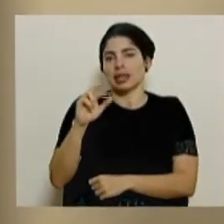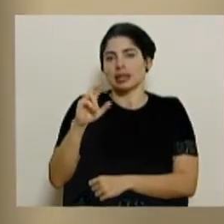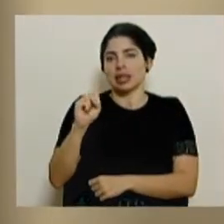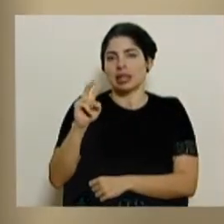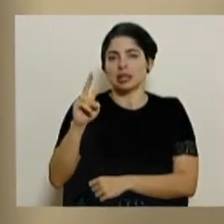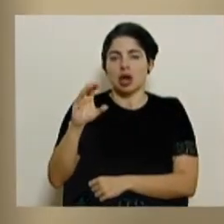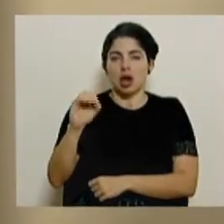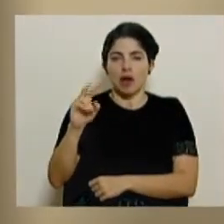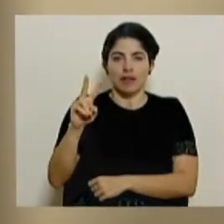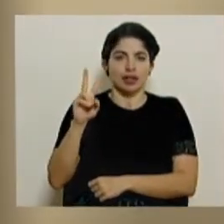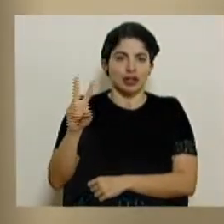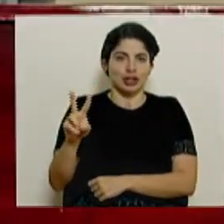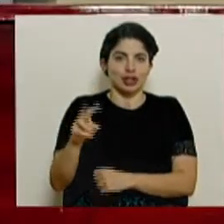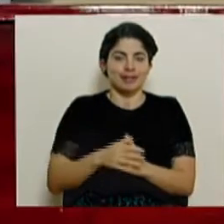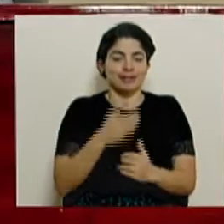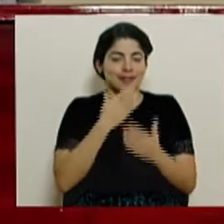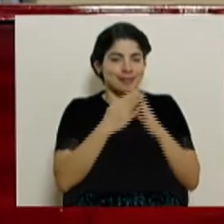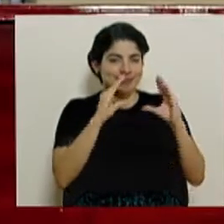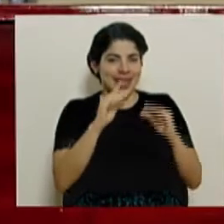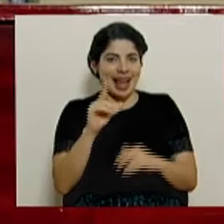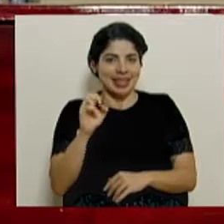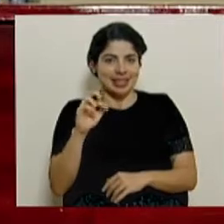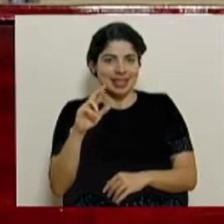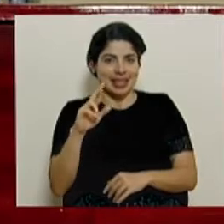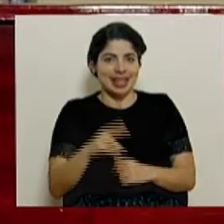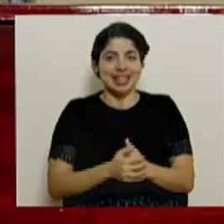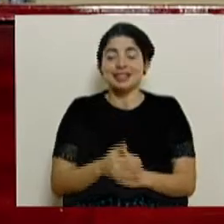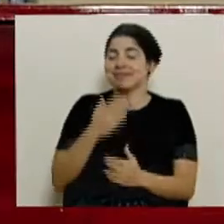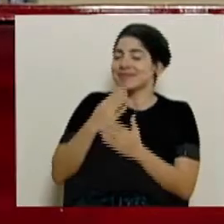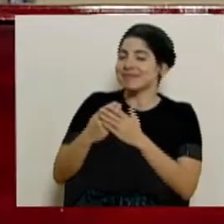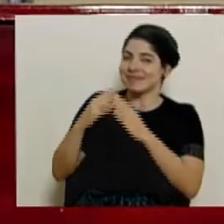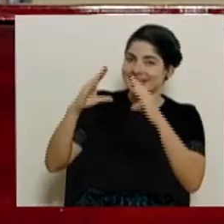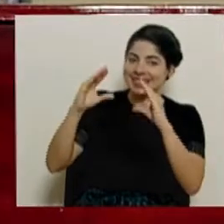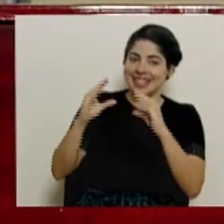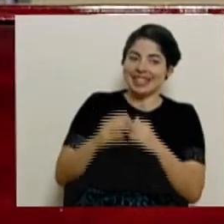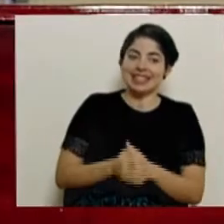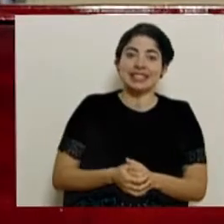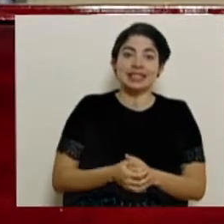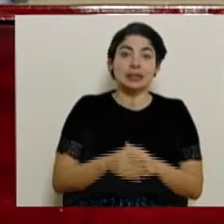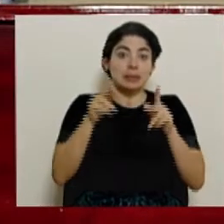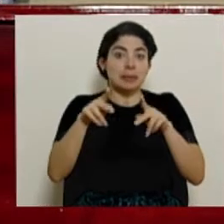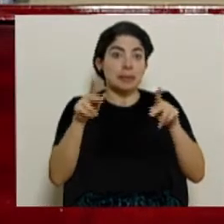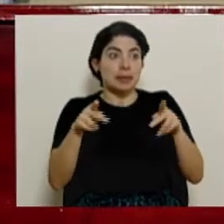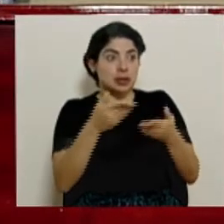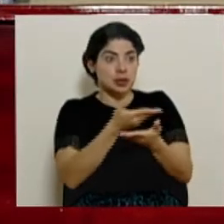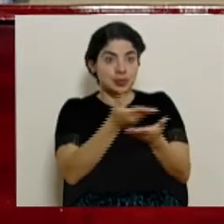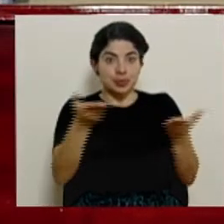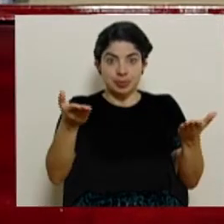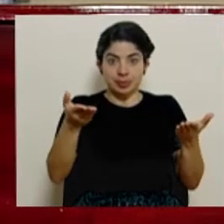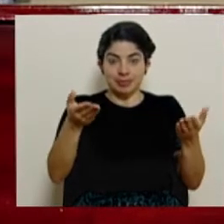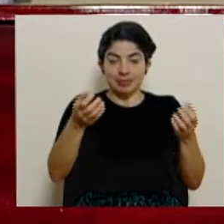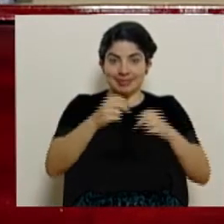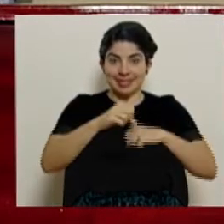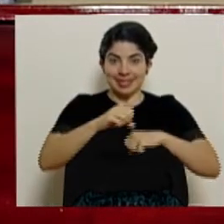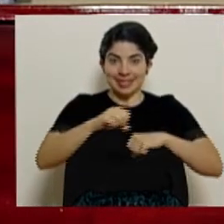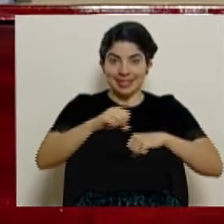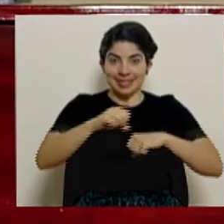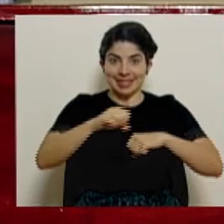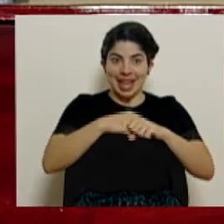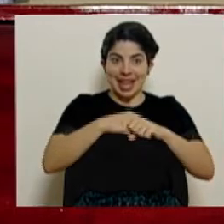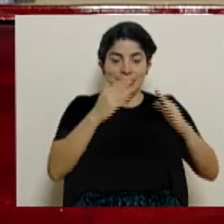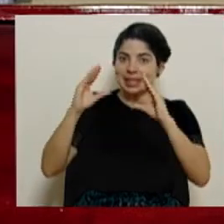SARS-CoV-2. Muy buenas tardes, don Alexander. Muy buenas tardes para las personas que están en esta sala. Muy buenas